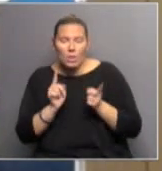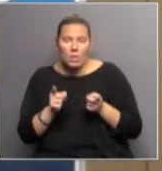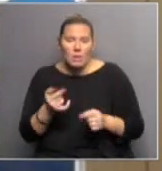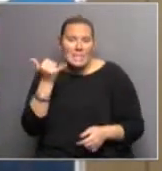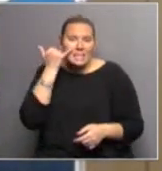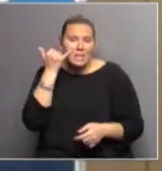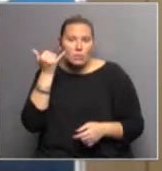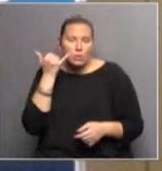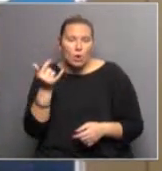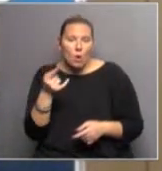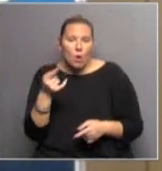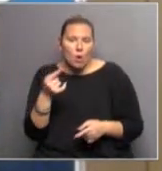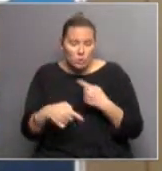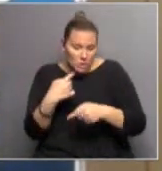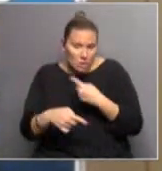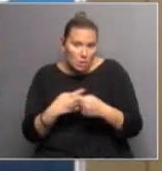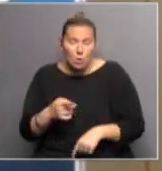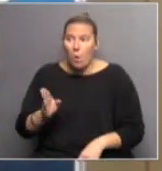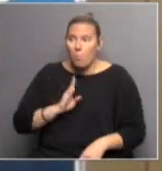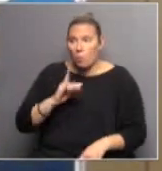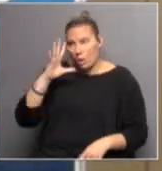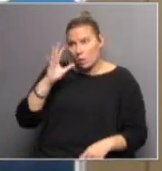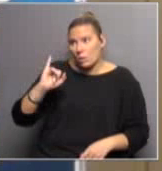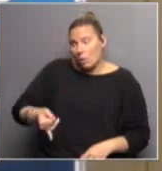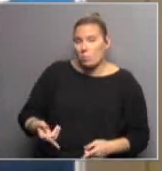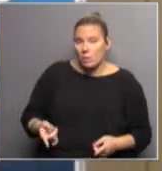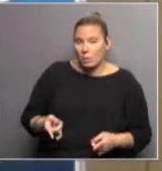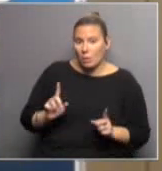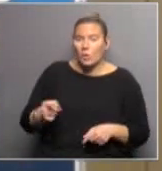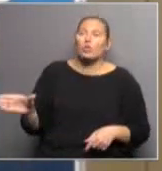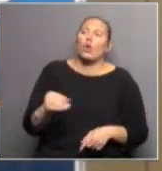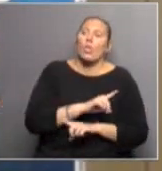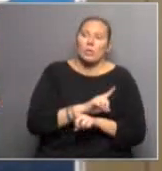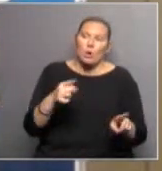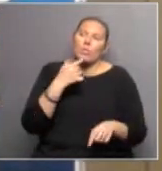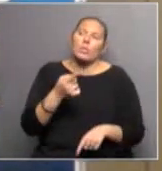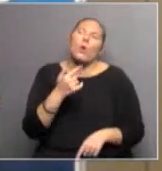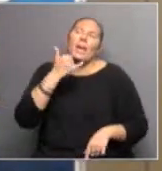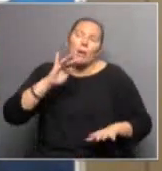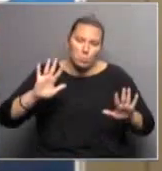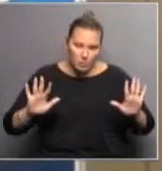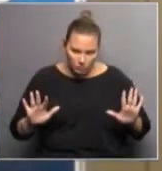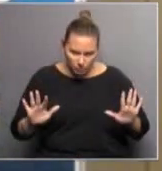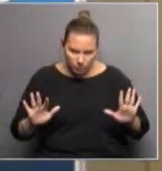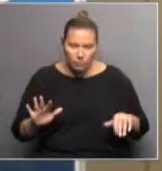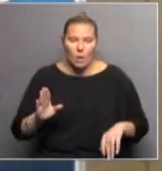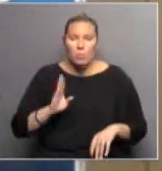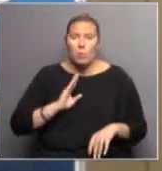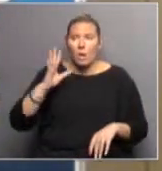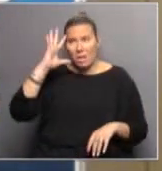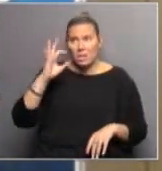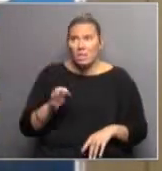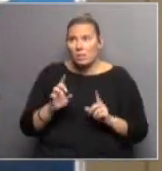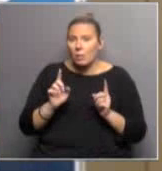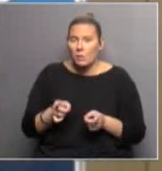manera periódica, la mujer también cree, no todas, no estamos generalizando, estamos poniendo un ejemplo, la mujer termina creyendo